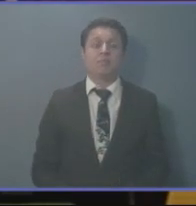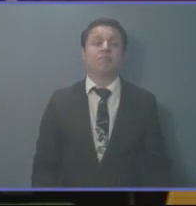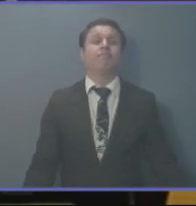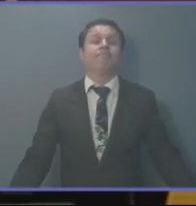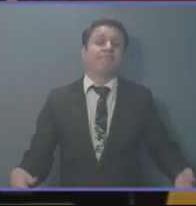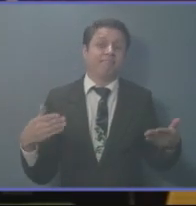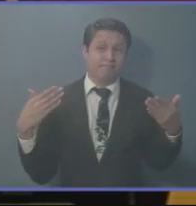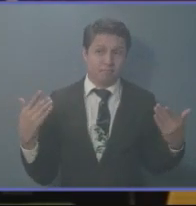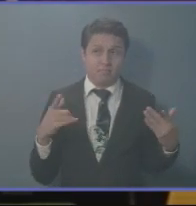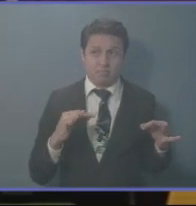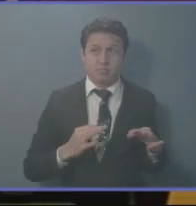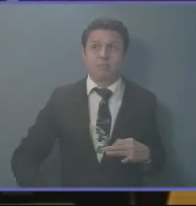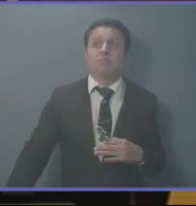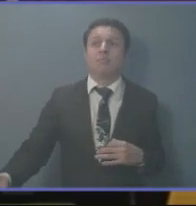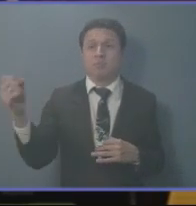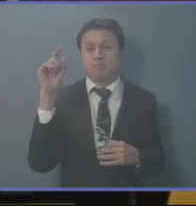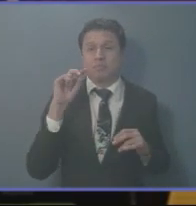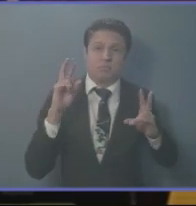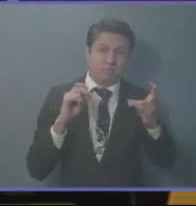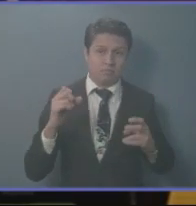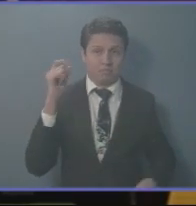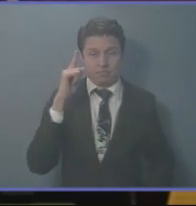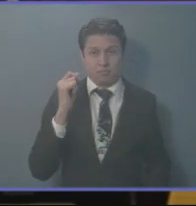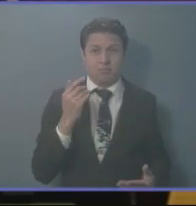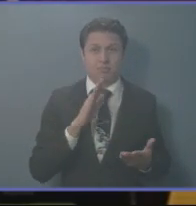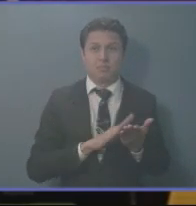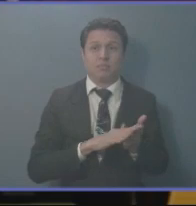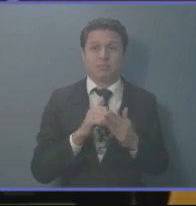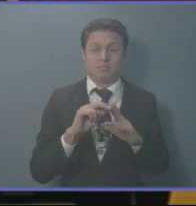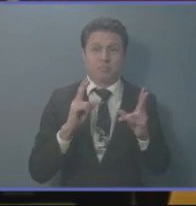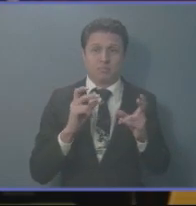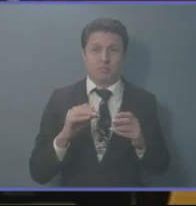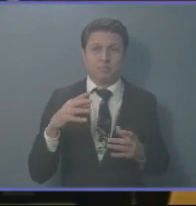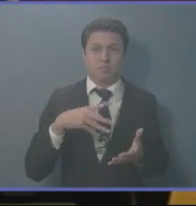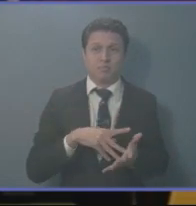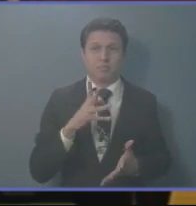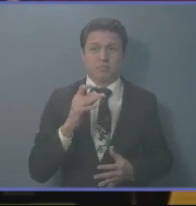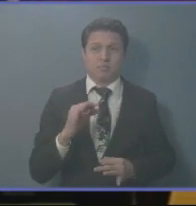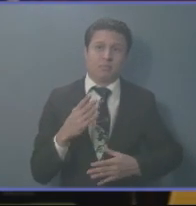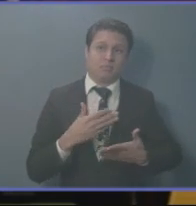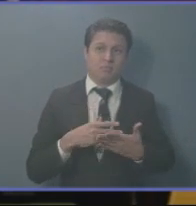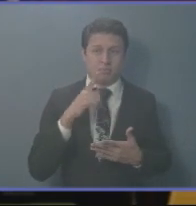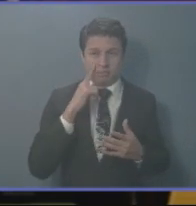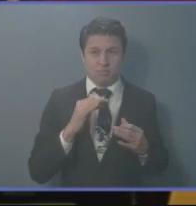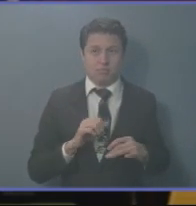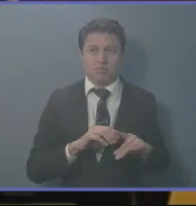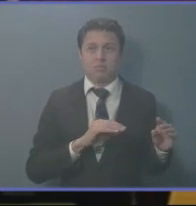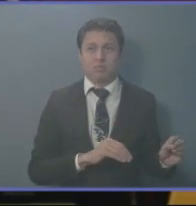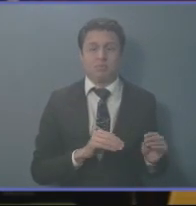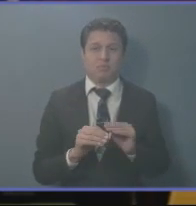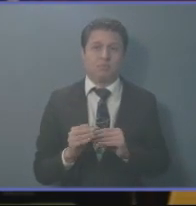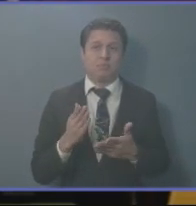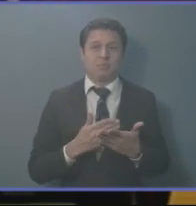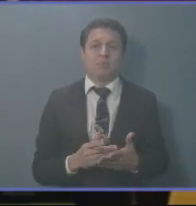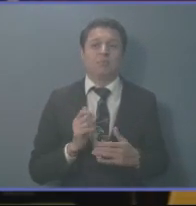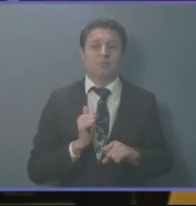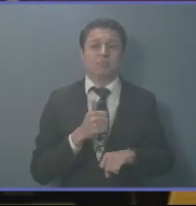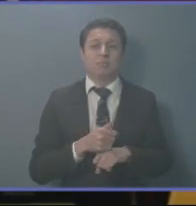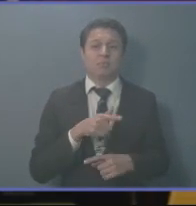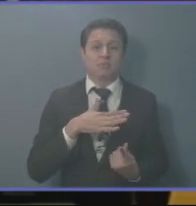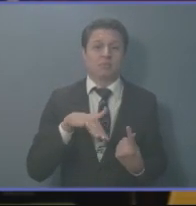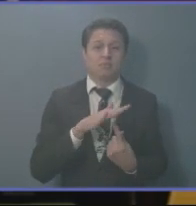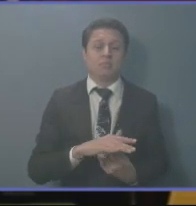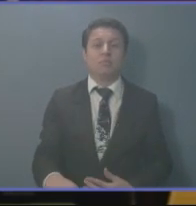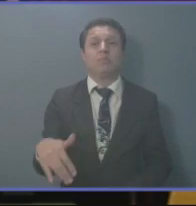Entonces, por eso es importante priorizar los fondos públicos para atender de mejor manera esta emergencia